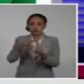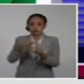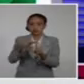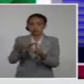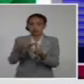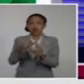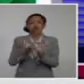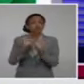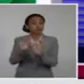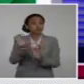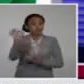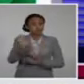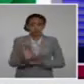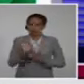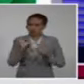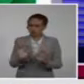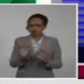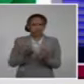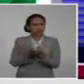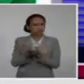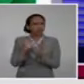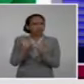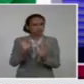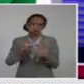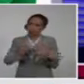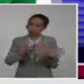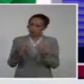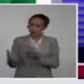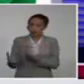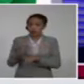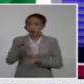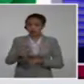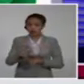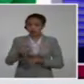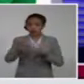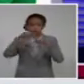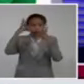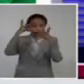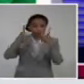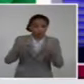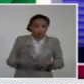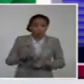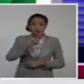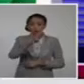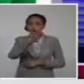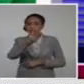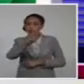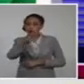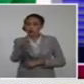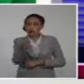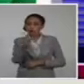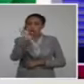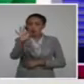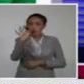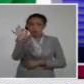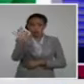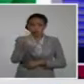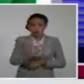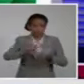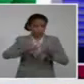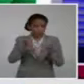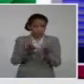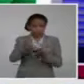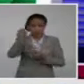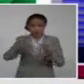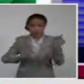esos porcientos aproximadamente. Eso hace que en el acumulado el 93,8% de todos los diagnosticados